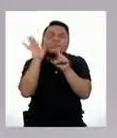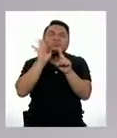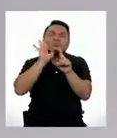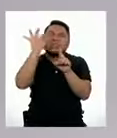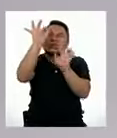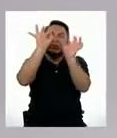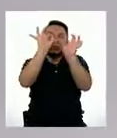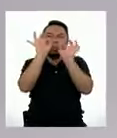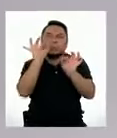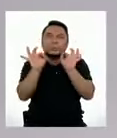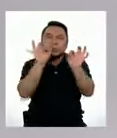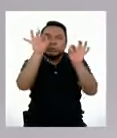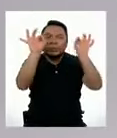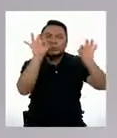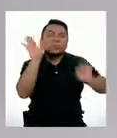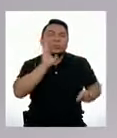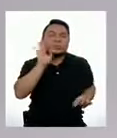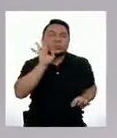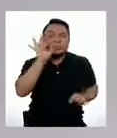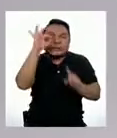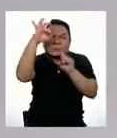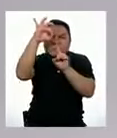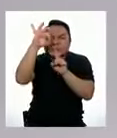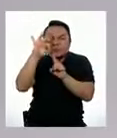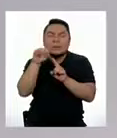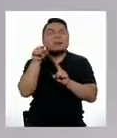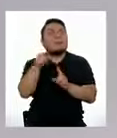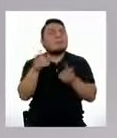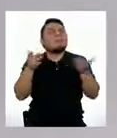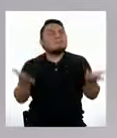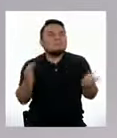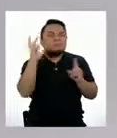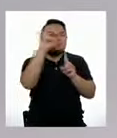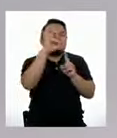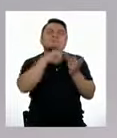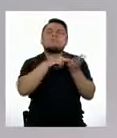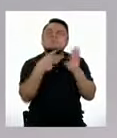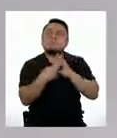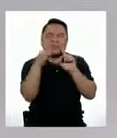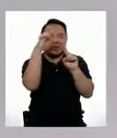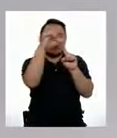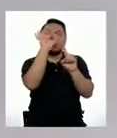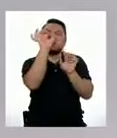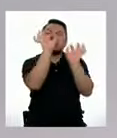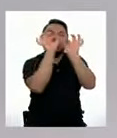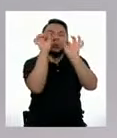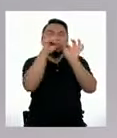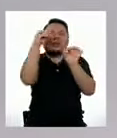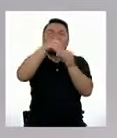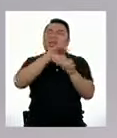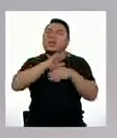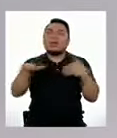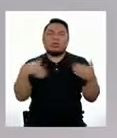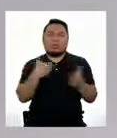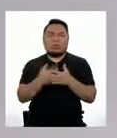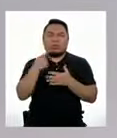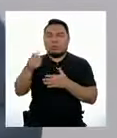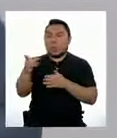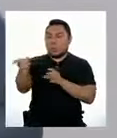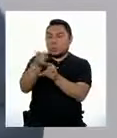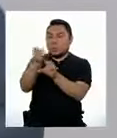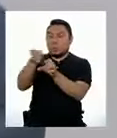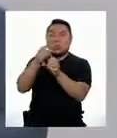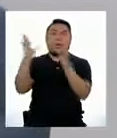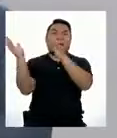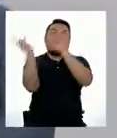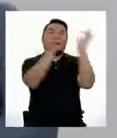contaminantes? Cuando hablamos de partículas contaminantes, hacemos referencia a todas las partículas sólidas y líquidas que se encuentran en el